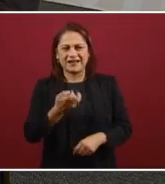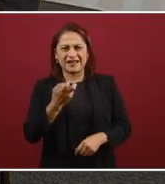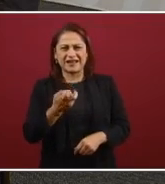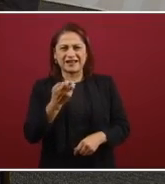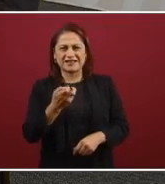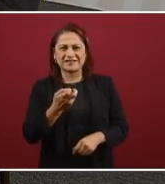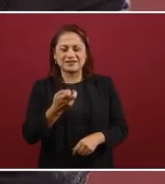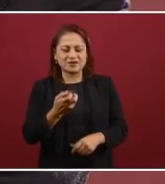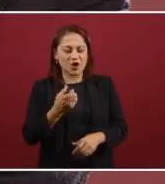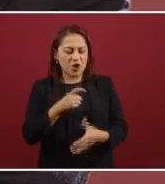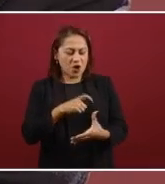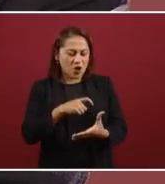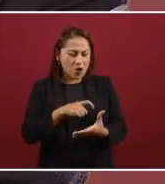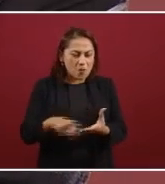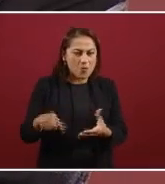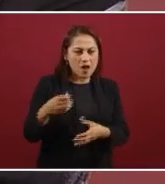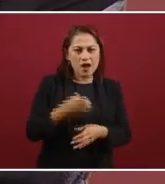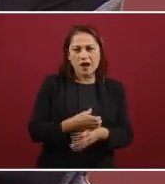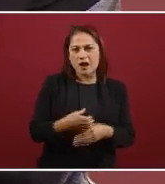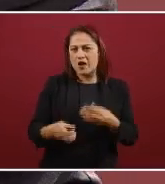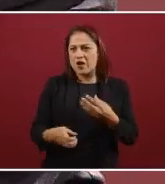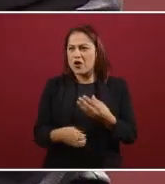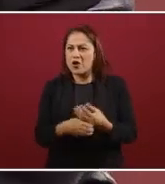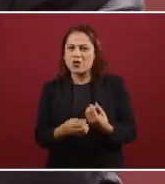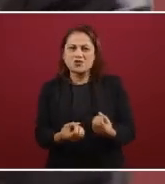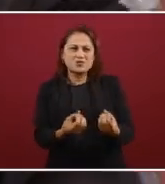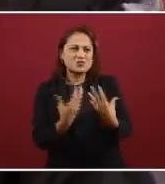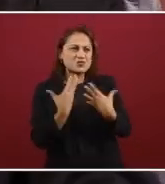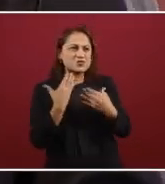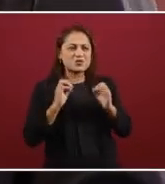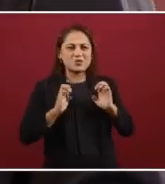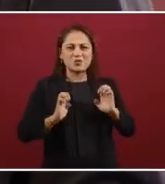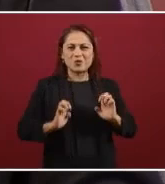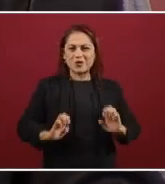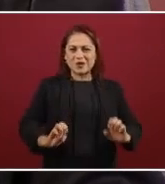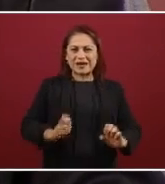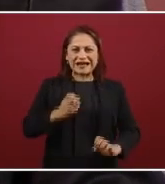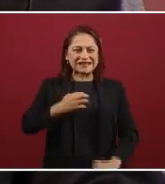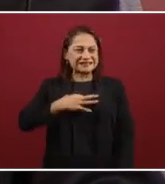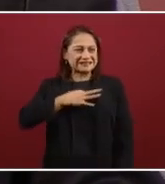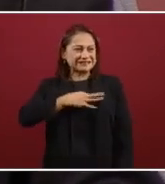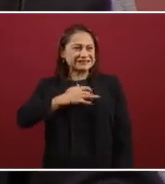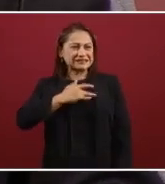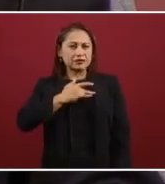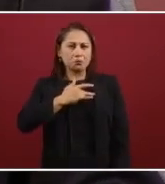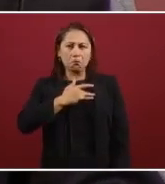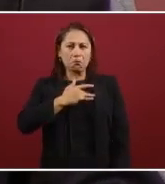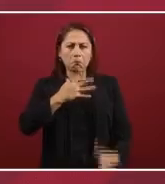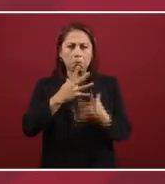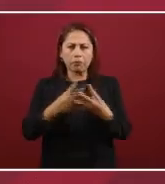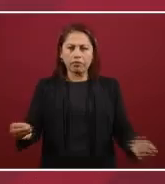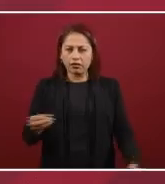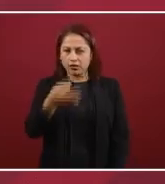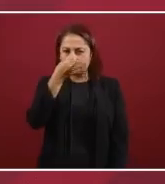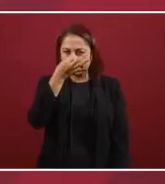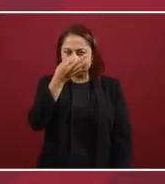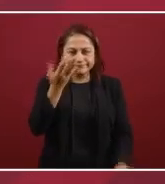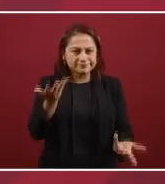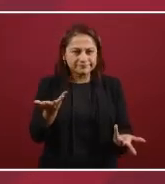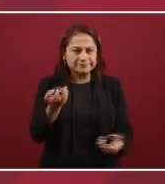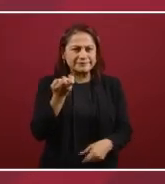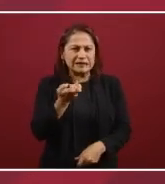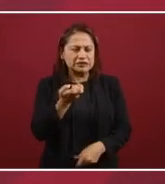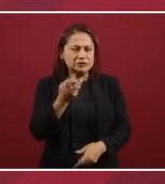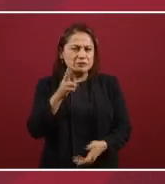temporal, no es lo más recomendable y que